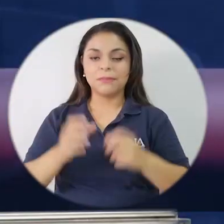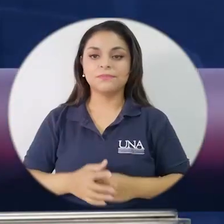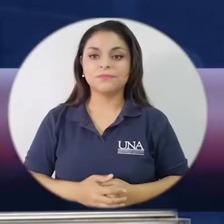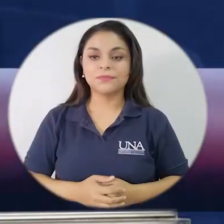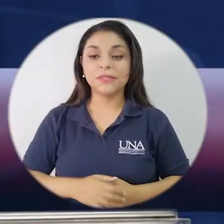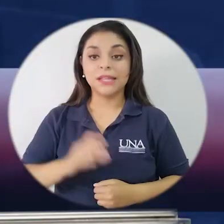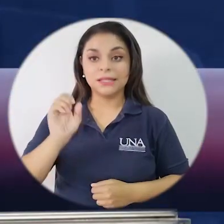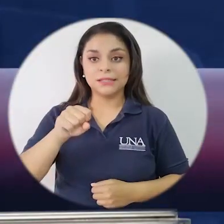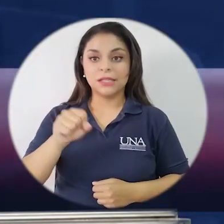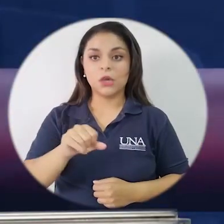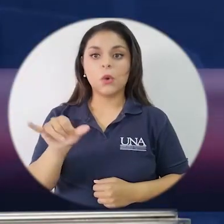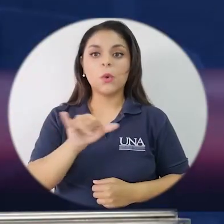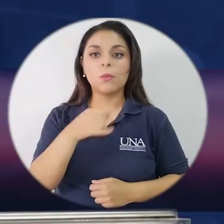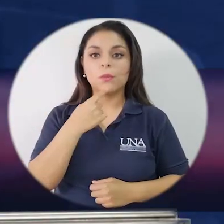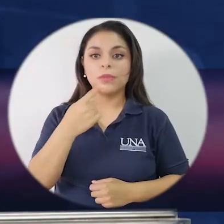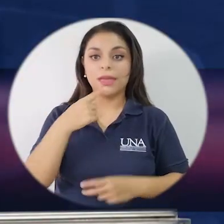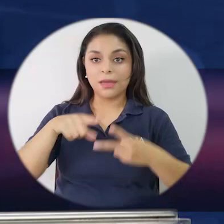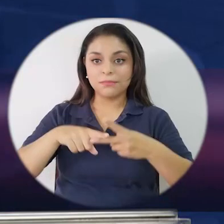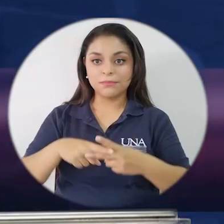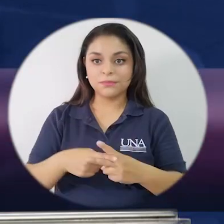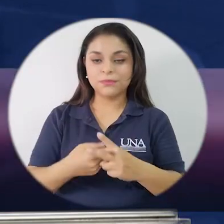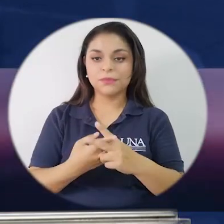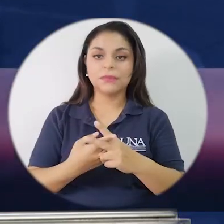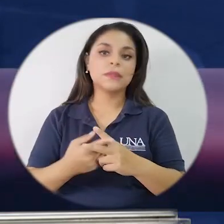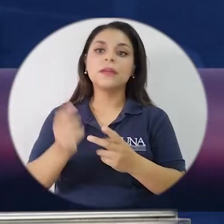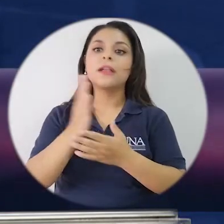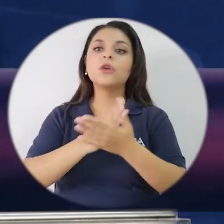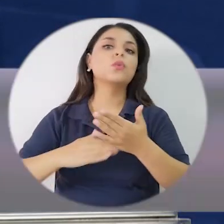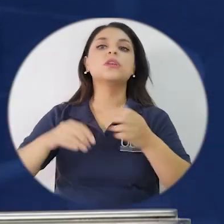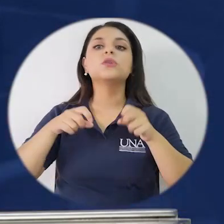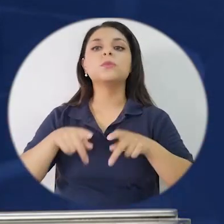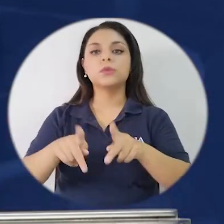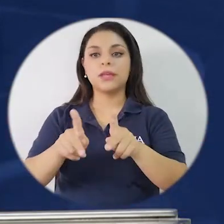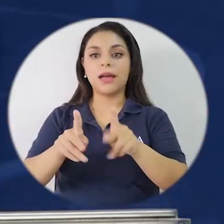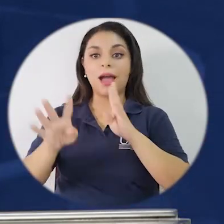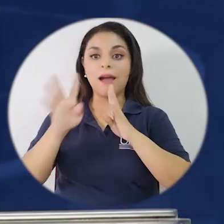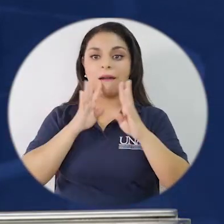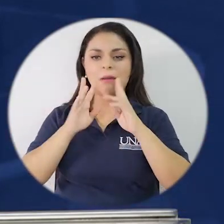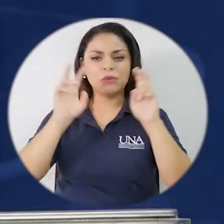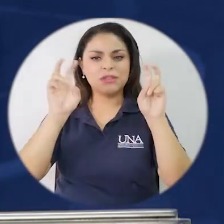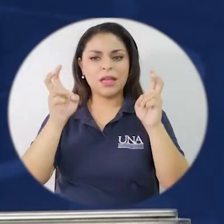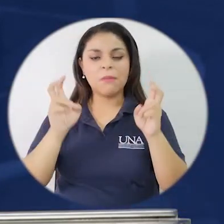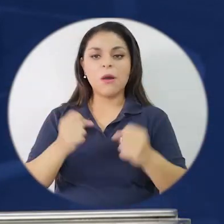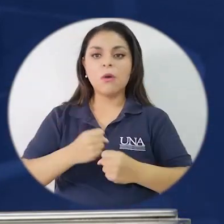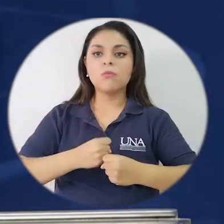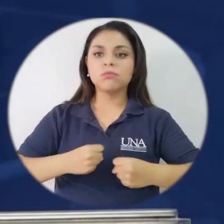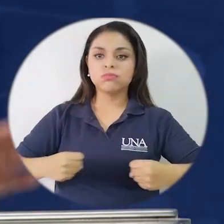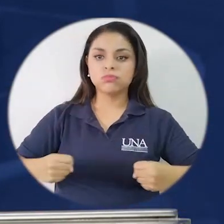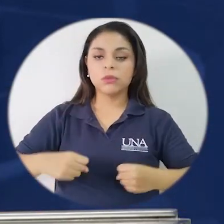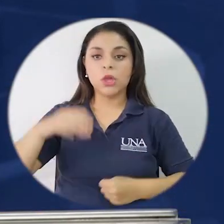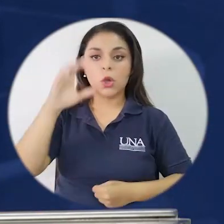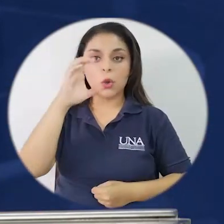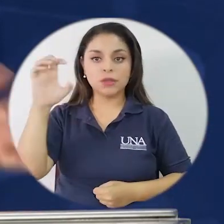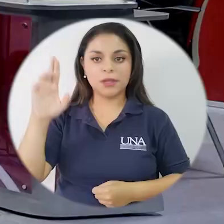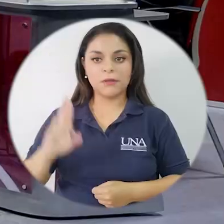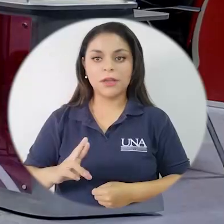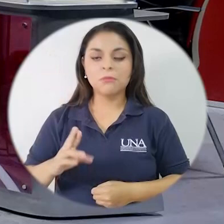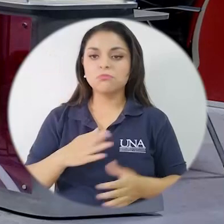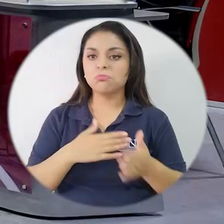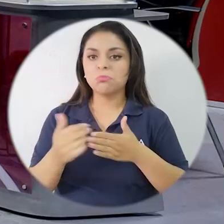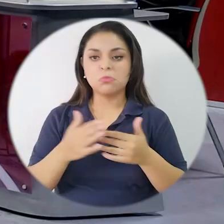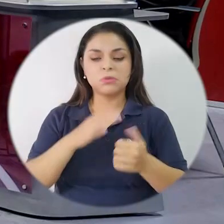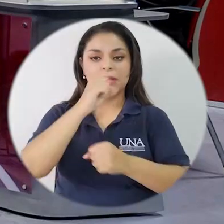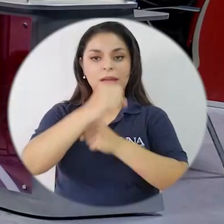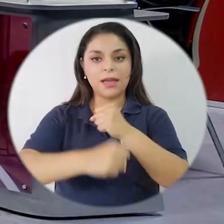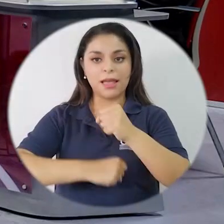decía yo al inicio, en varias oportunidades hemos abordado este tema, el tema de la obesidad en Costa Rica,